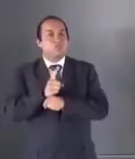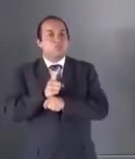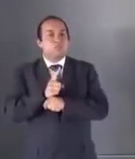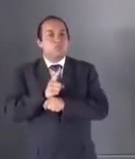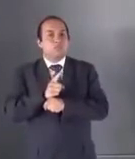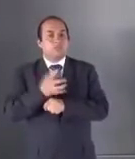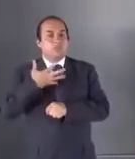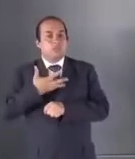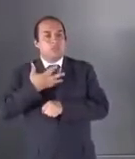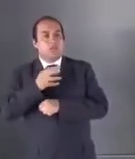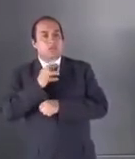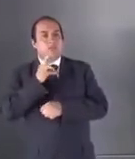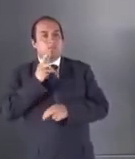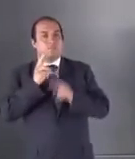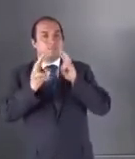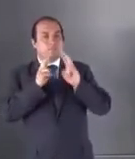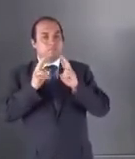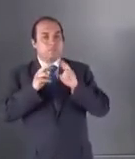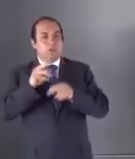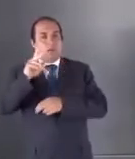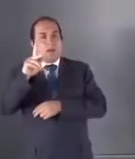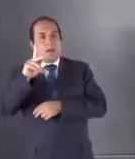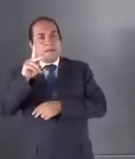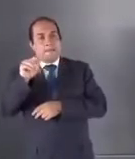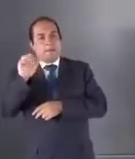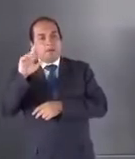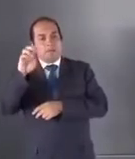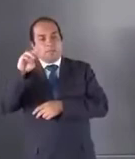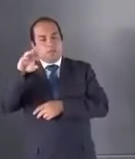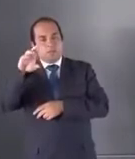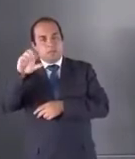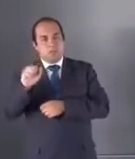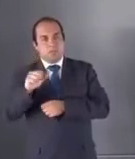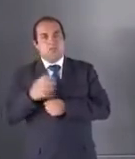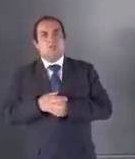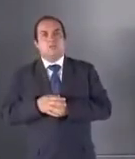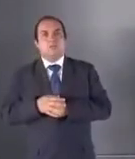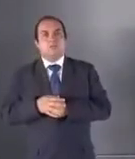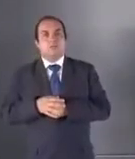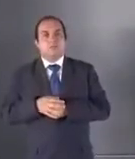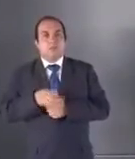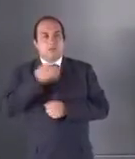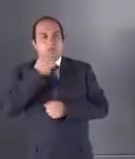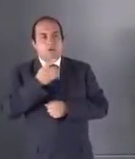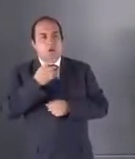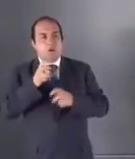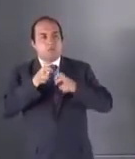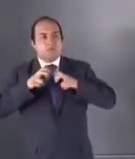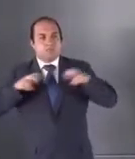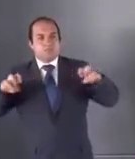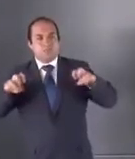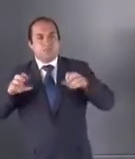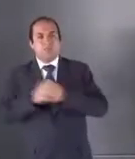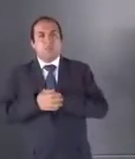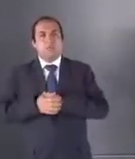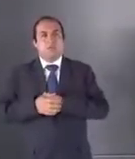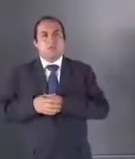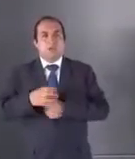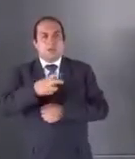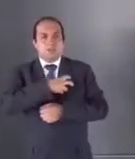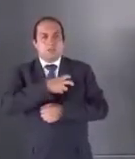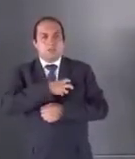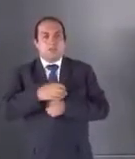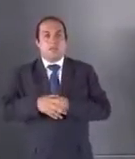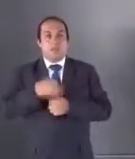unas respuestas parlamentarias que remitió al Congreso capitalino comentaba que no hay evidencia para afirmar de